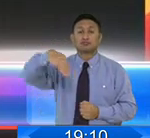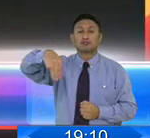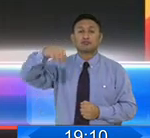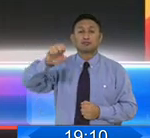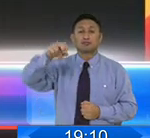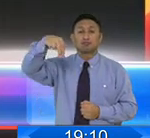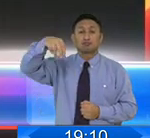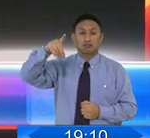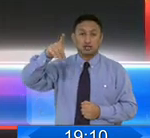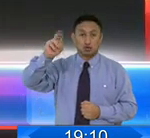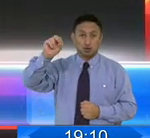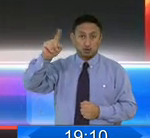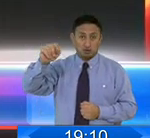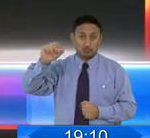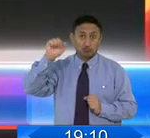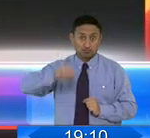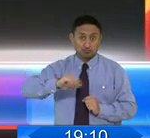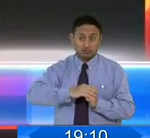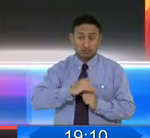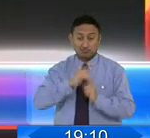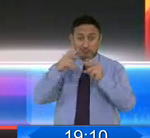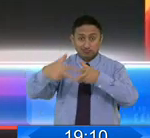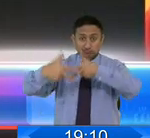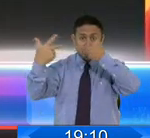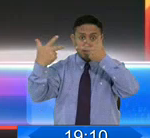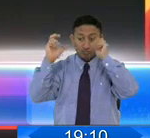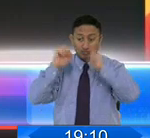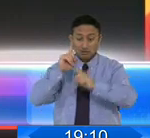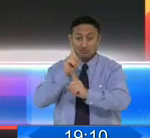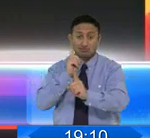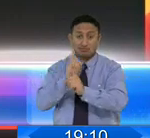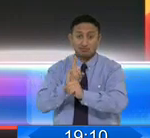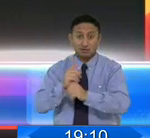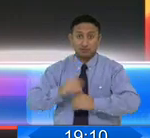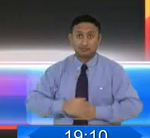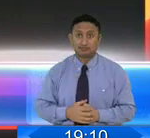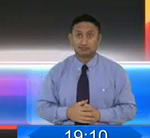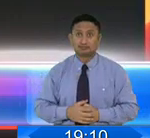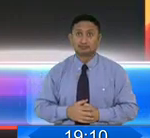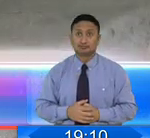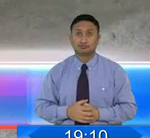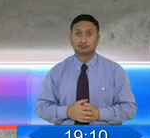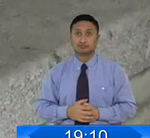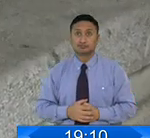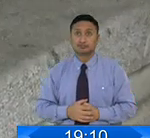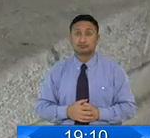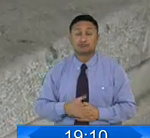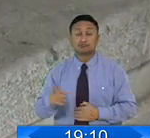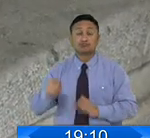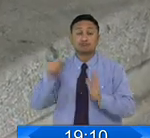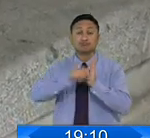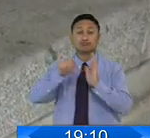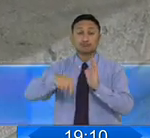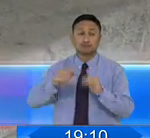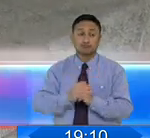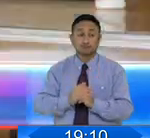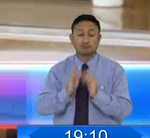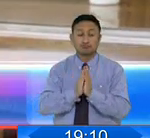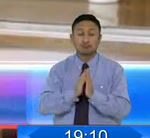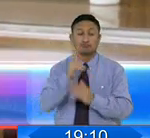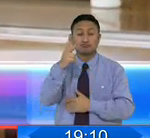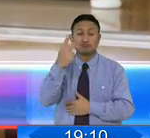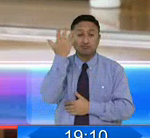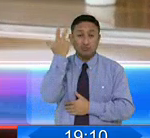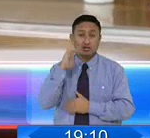se pueda comunicar y pueda asistir a esta convocatoria. A través de su abogado pidió 3 días para presentar